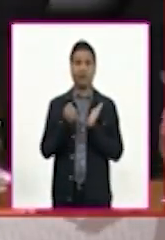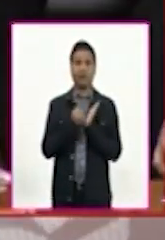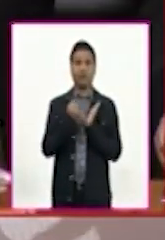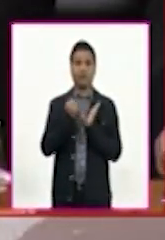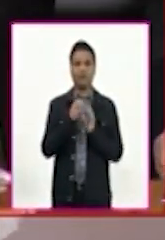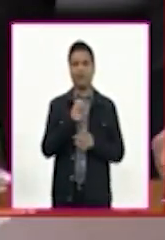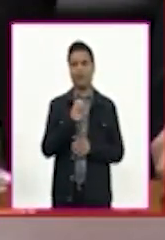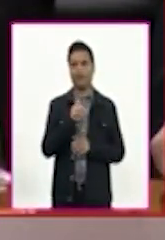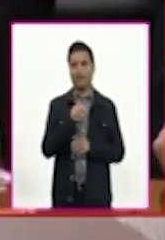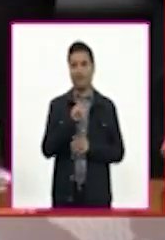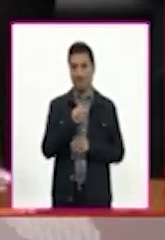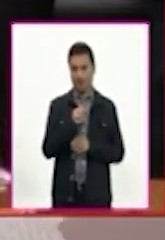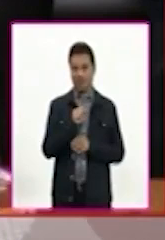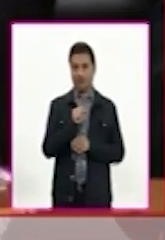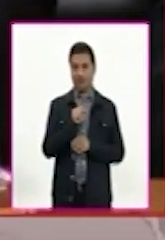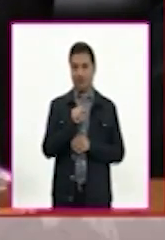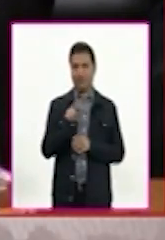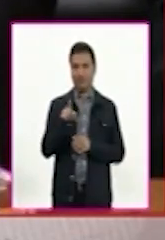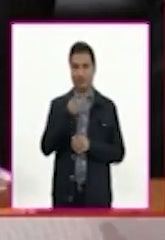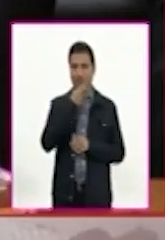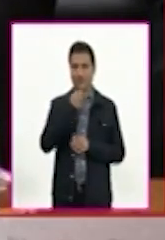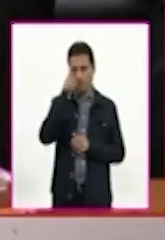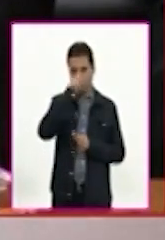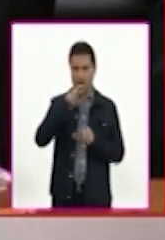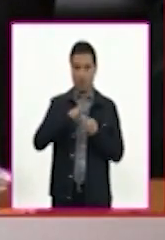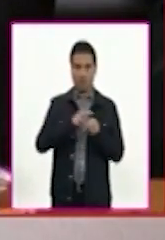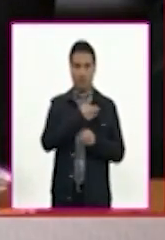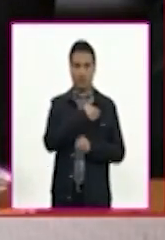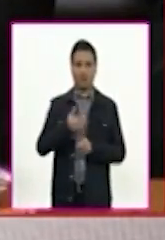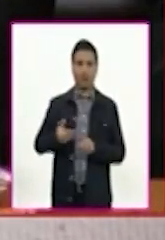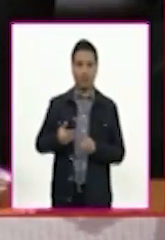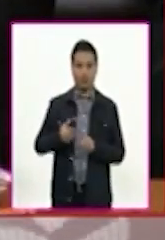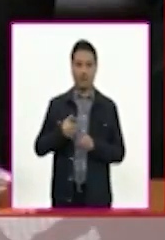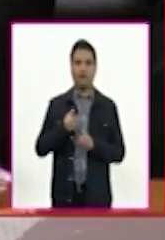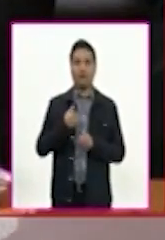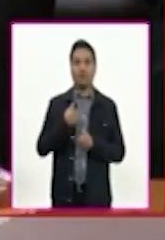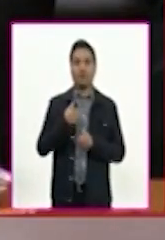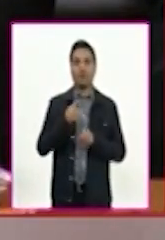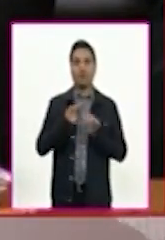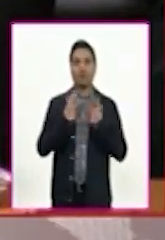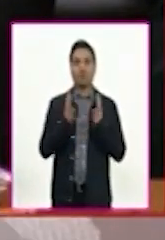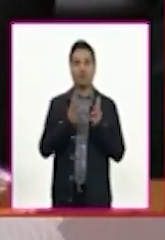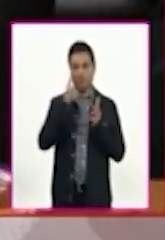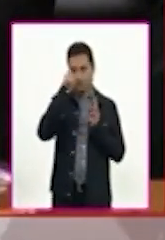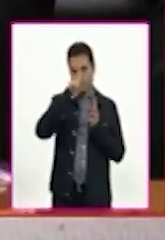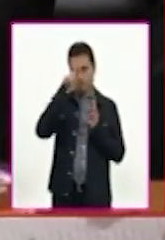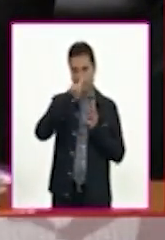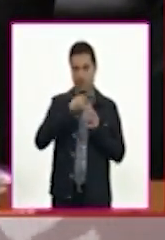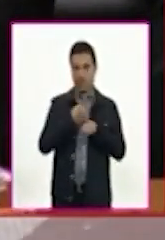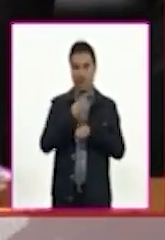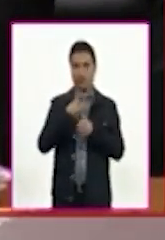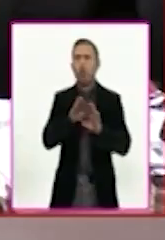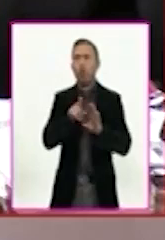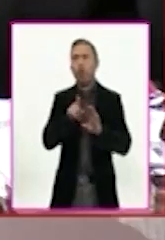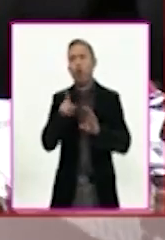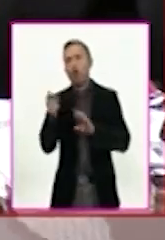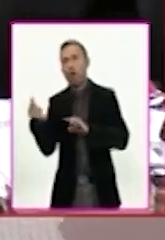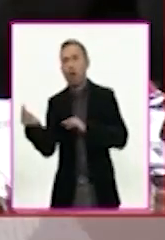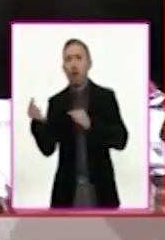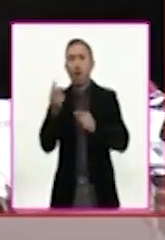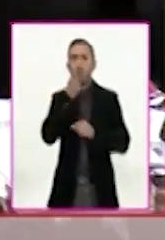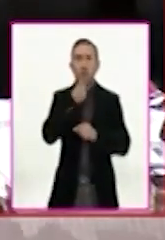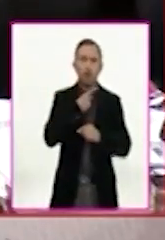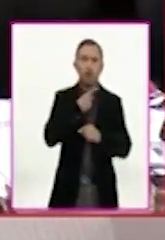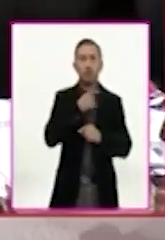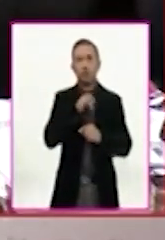1.000 mil millones, millones 653 millones de pesos, ¿no? 994, casi 44, dos mil, casi. No, No, casi casi